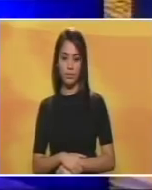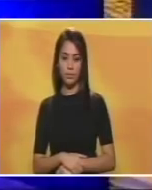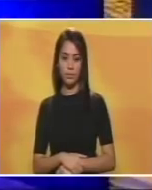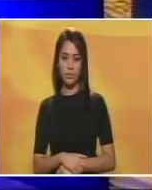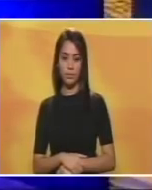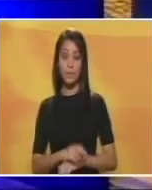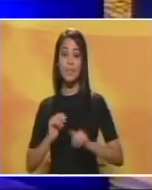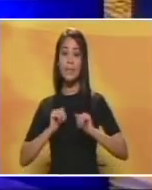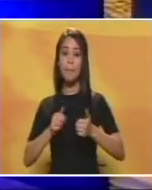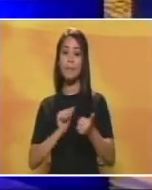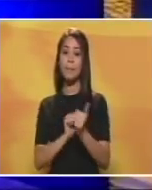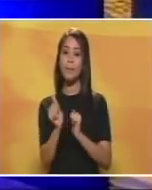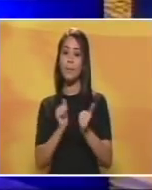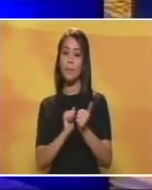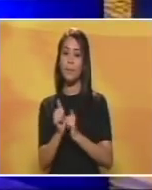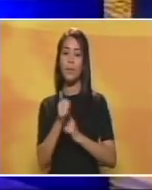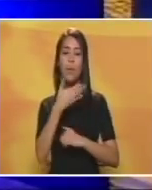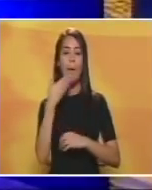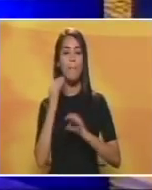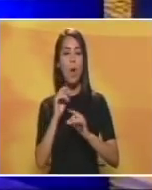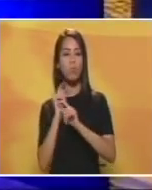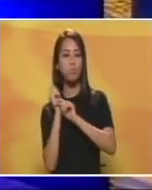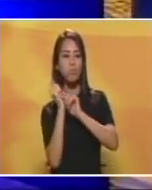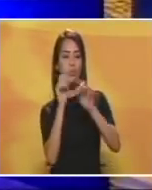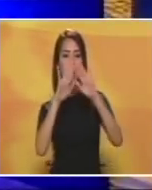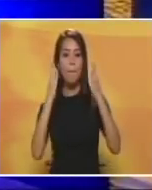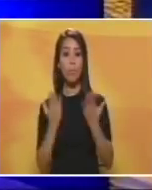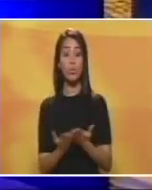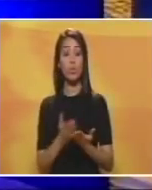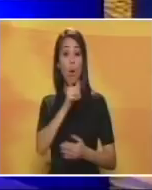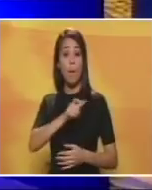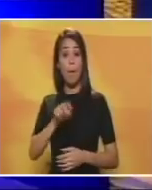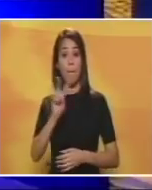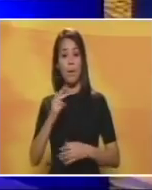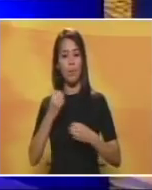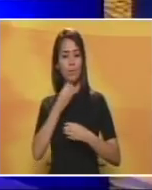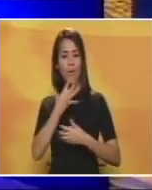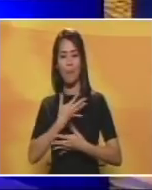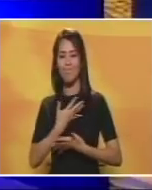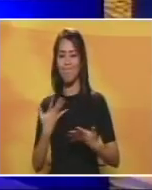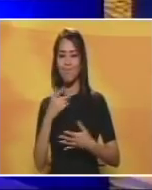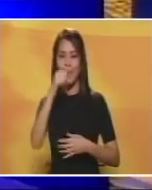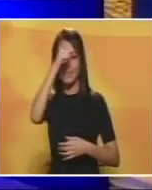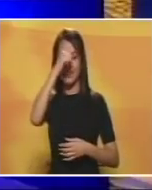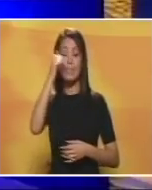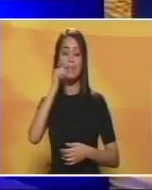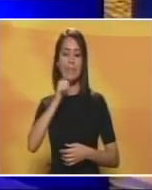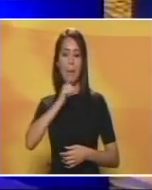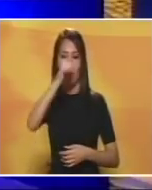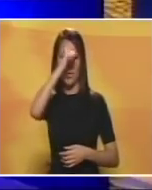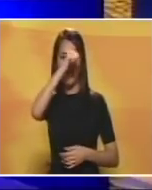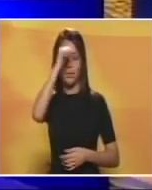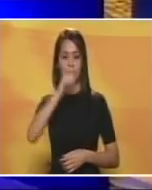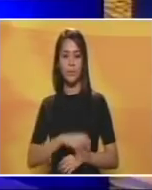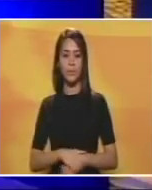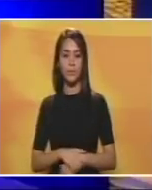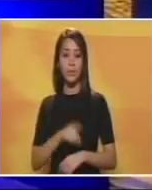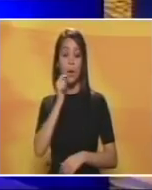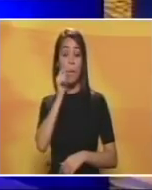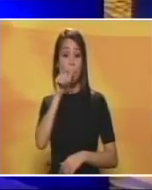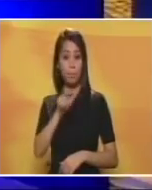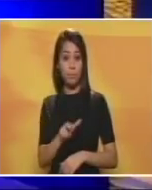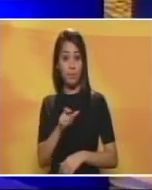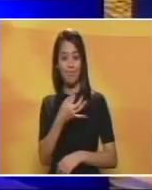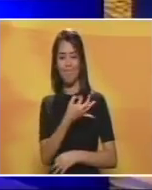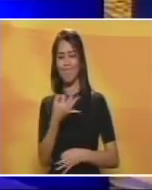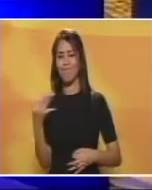Amigas y amigos, iniciamos los deportes con el mejor béisbol del mundo, porque los venezolanos brillaron este fin de semana en la Gran Carpa. Anthony Santander fue el